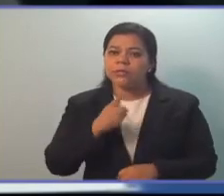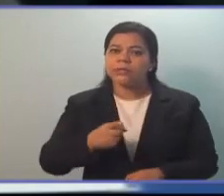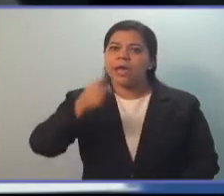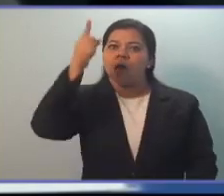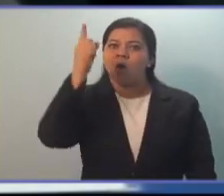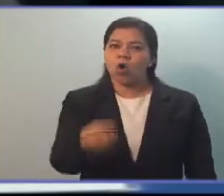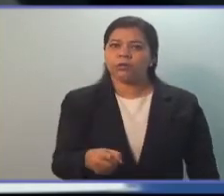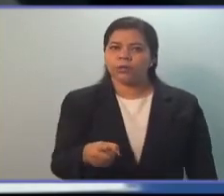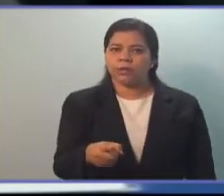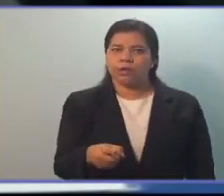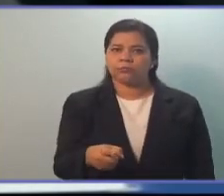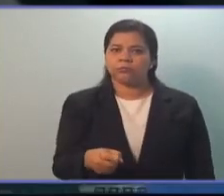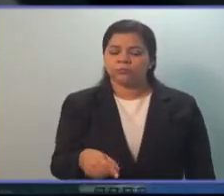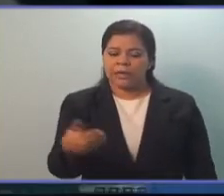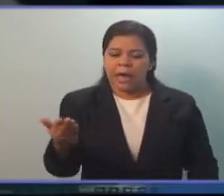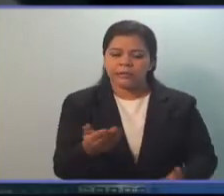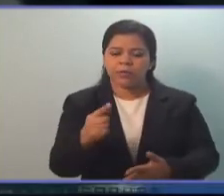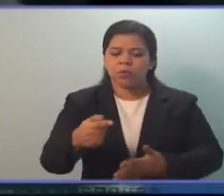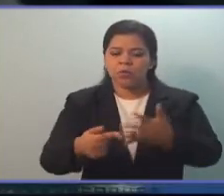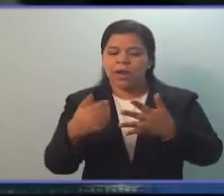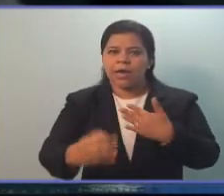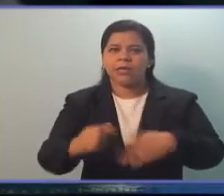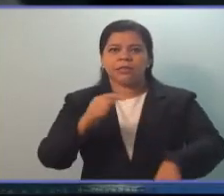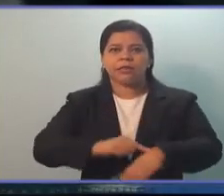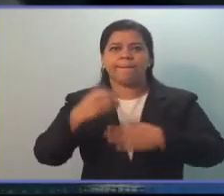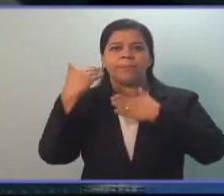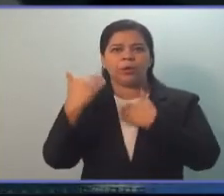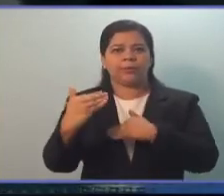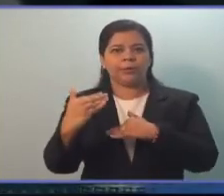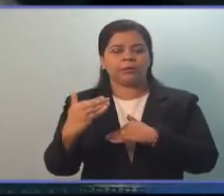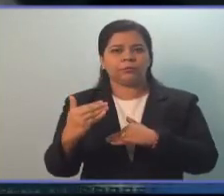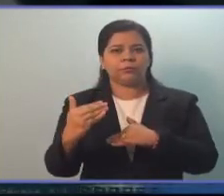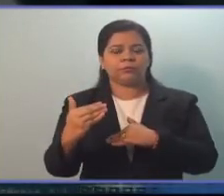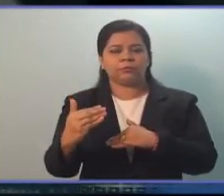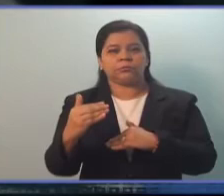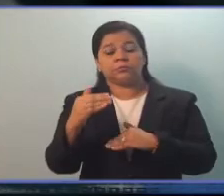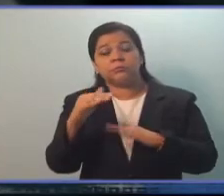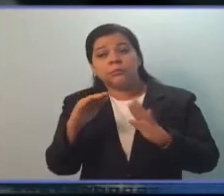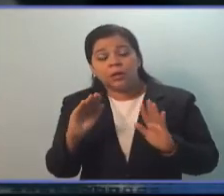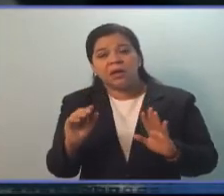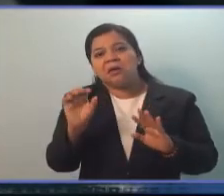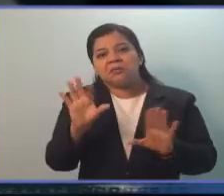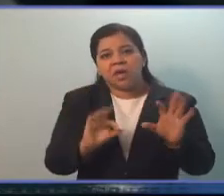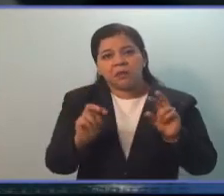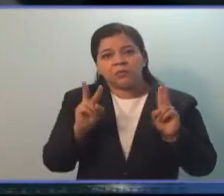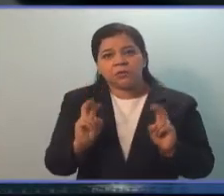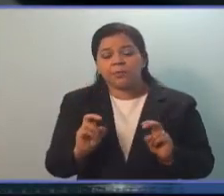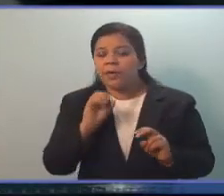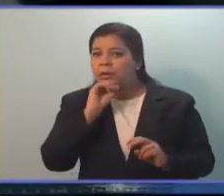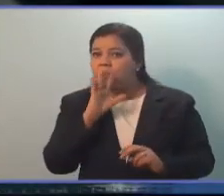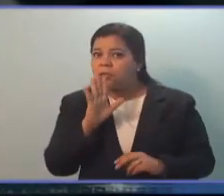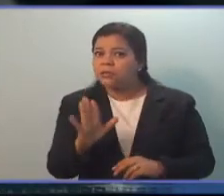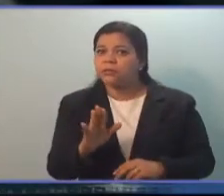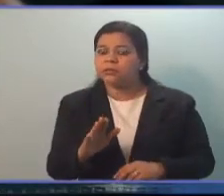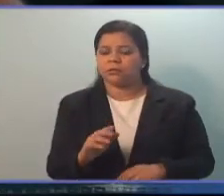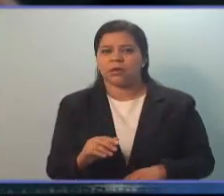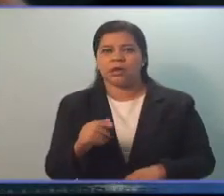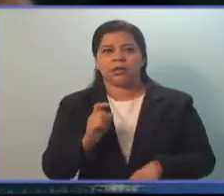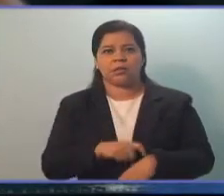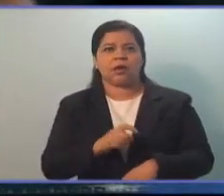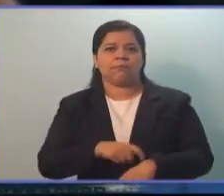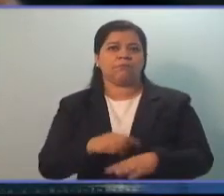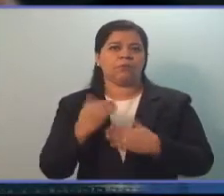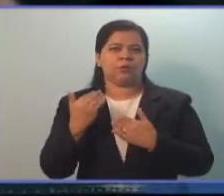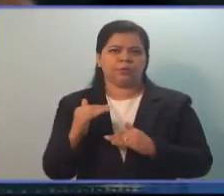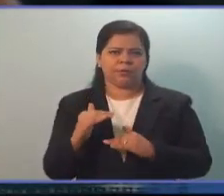ordena que legisle en determinado sentido o materia y le da incluso un plazo. No